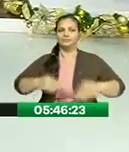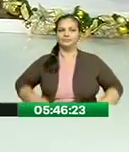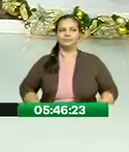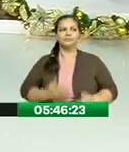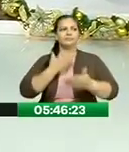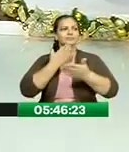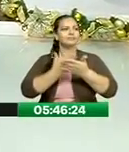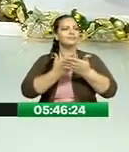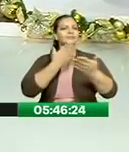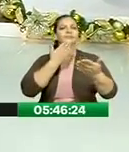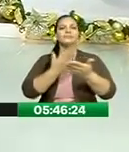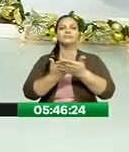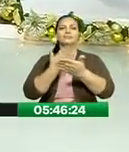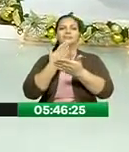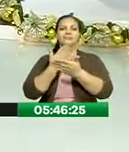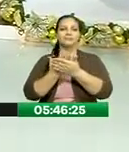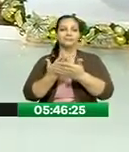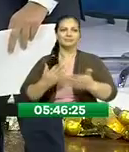Gracias.